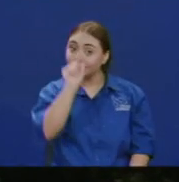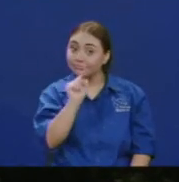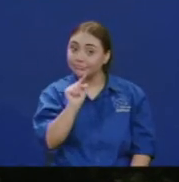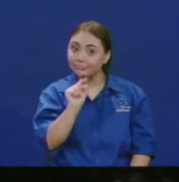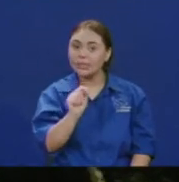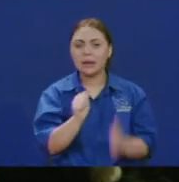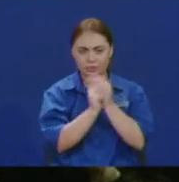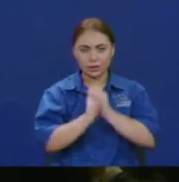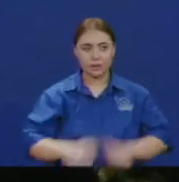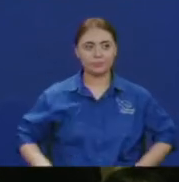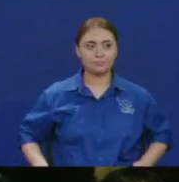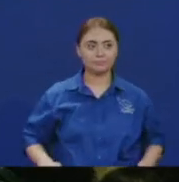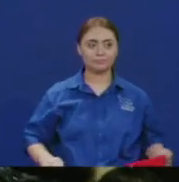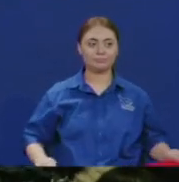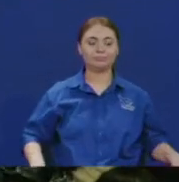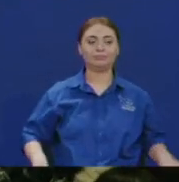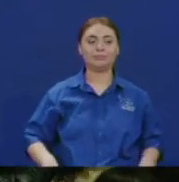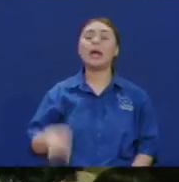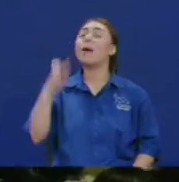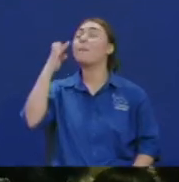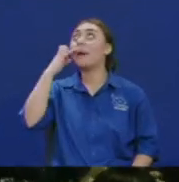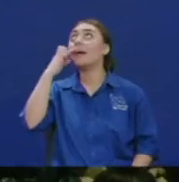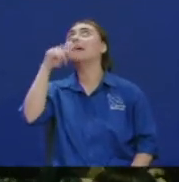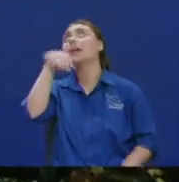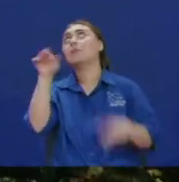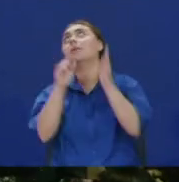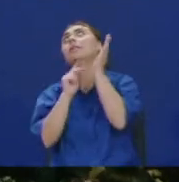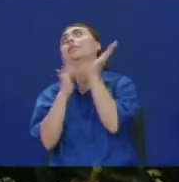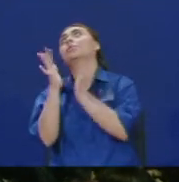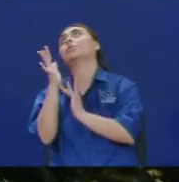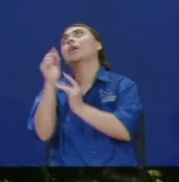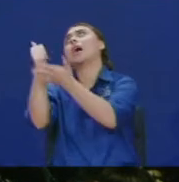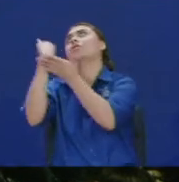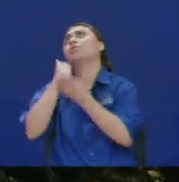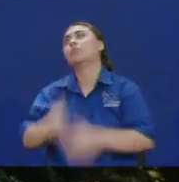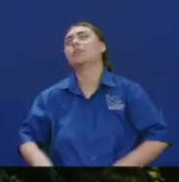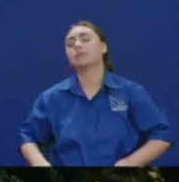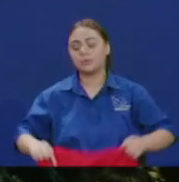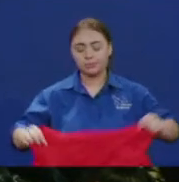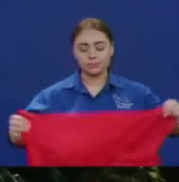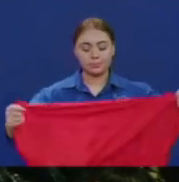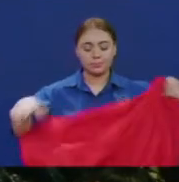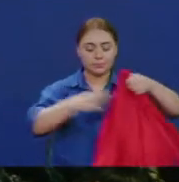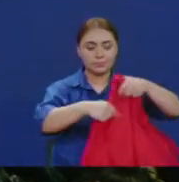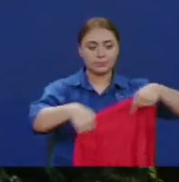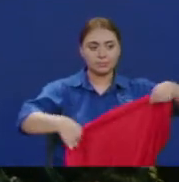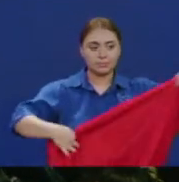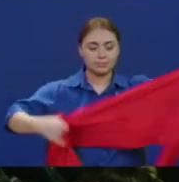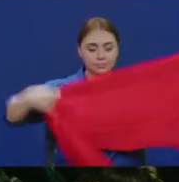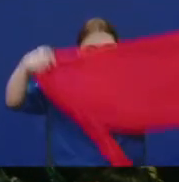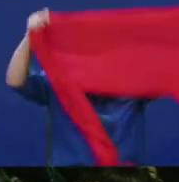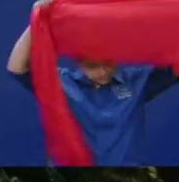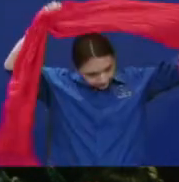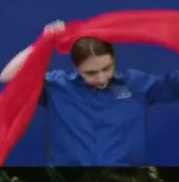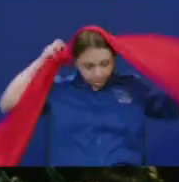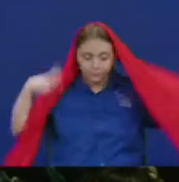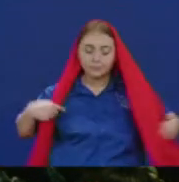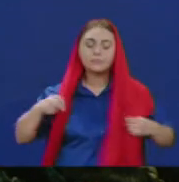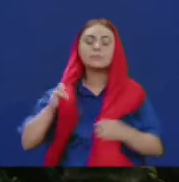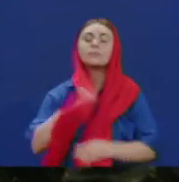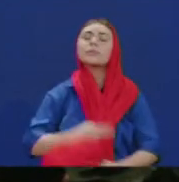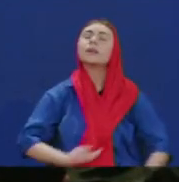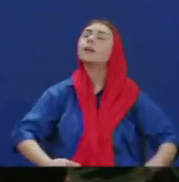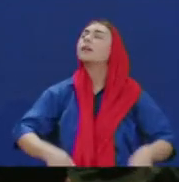Padre, en el nombre de Jesús, ayúdanos para poder hablar lo que corresponde. Señor, ayúdanos a buscar las palabras agradables.